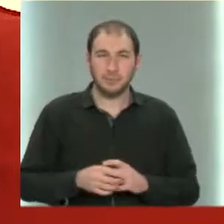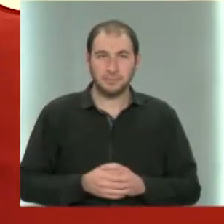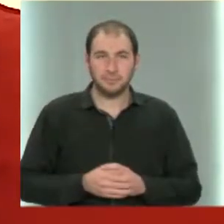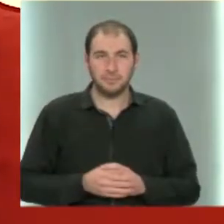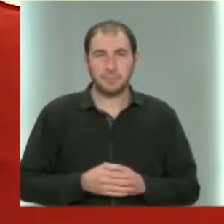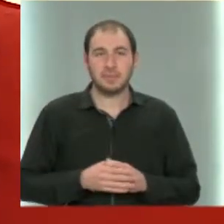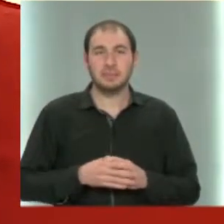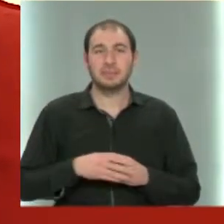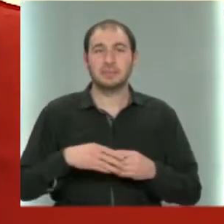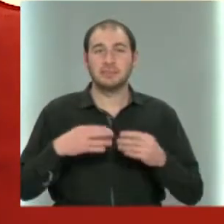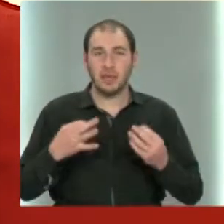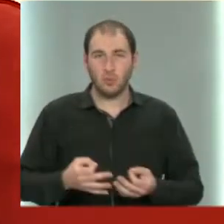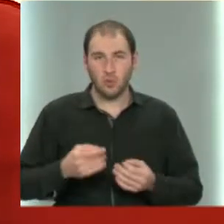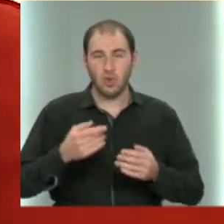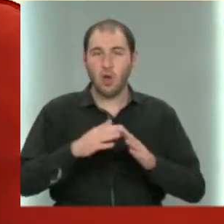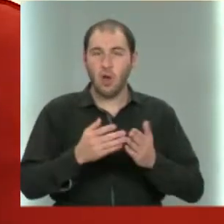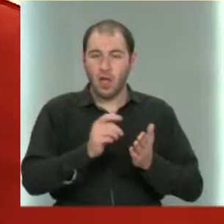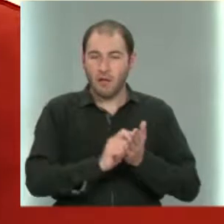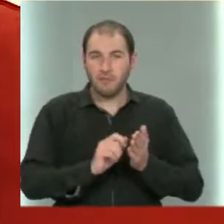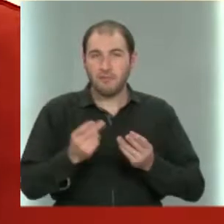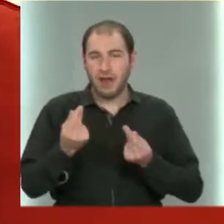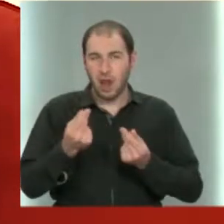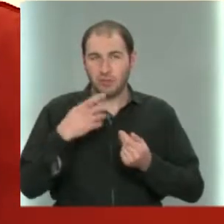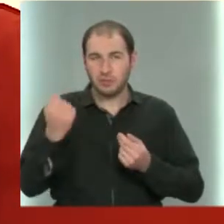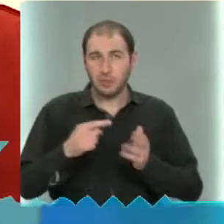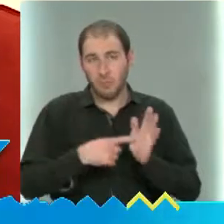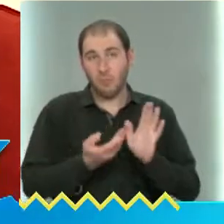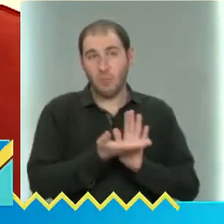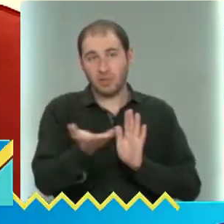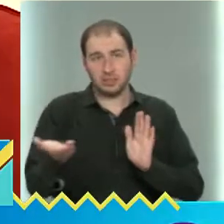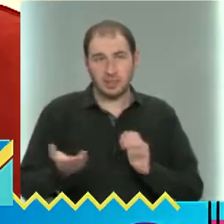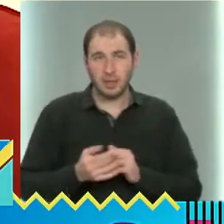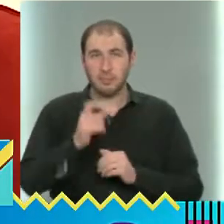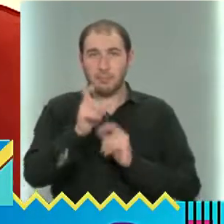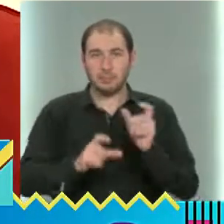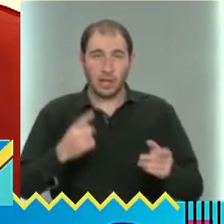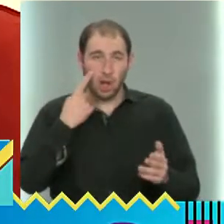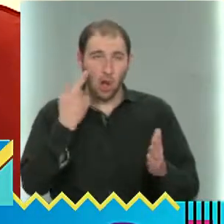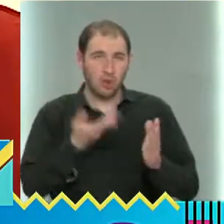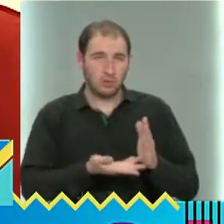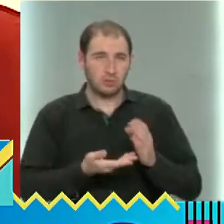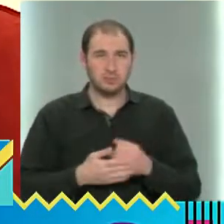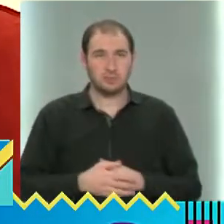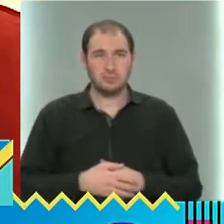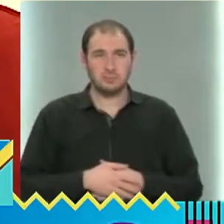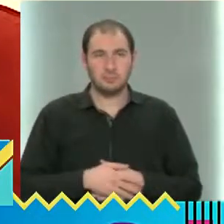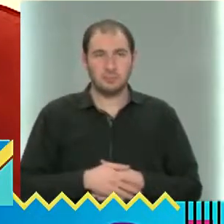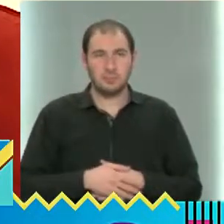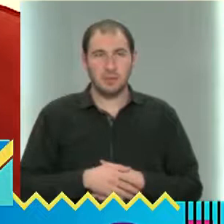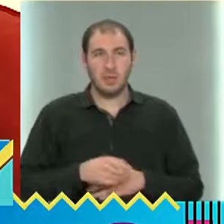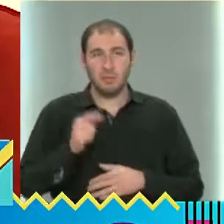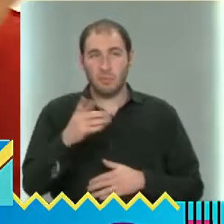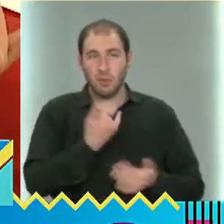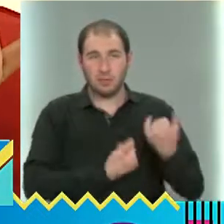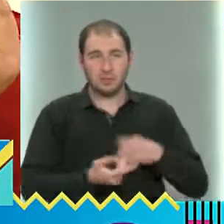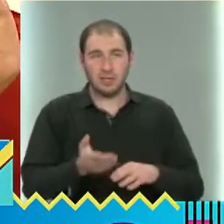no cabe duda que para que una obra sea valorada y leída tiene que mostrarse. La gente tiene que conocerla, porque muchos de los que vos